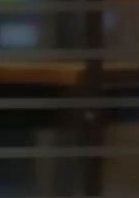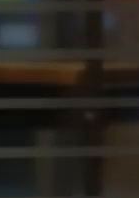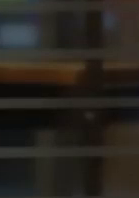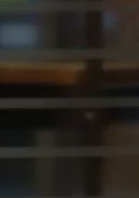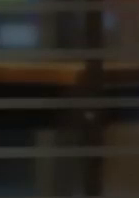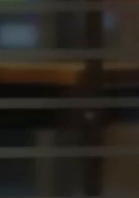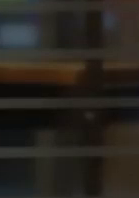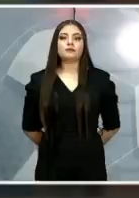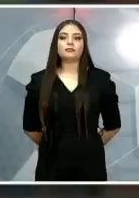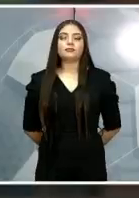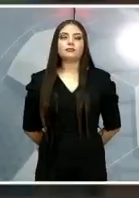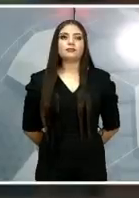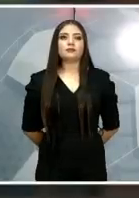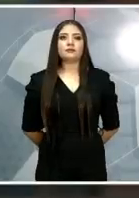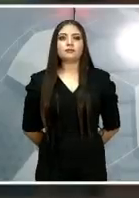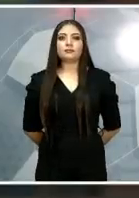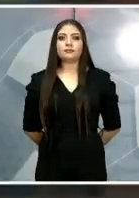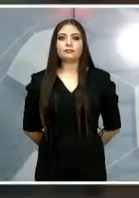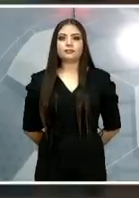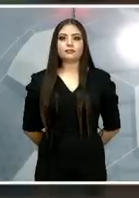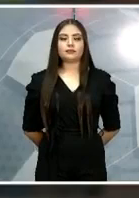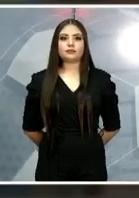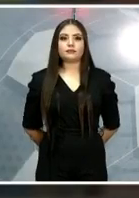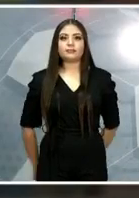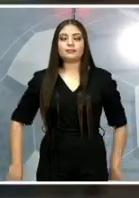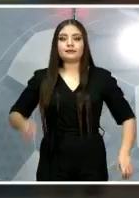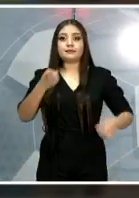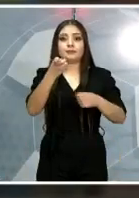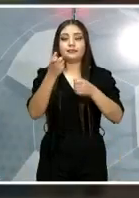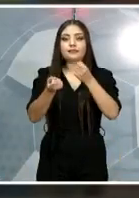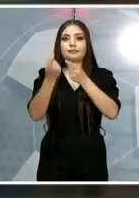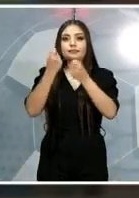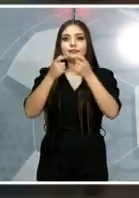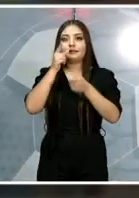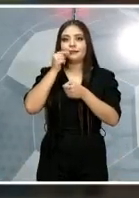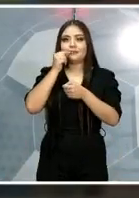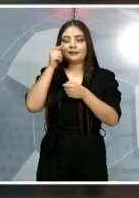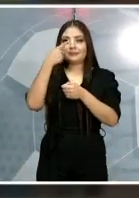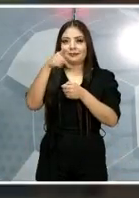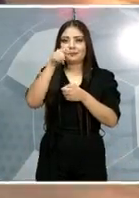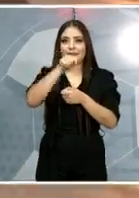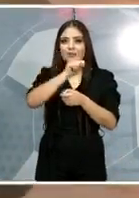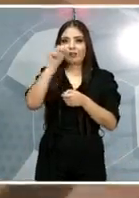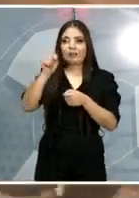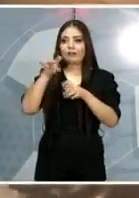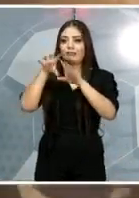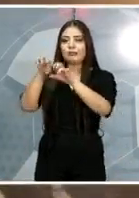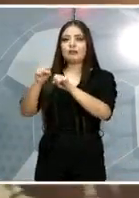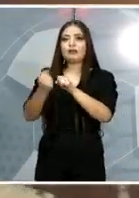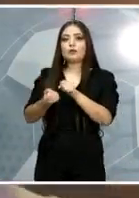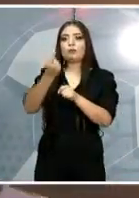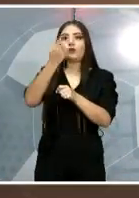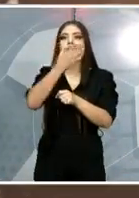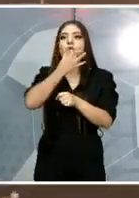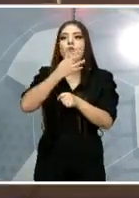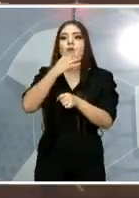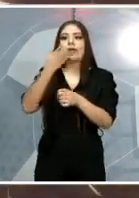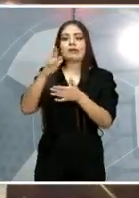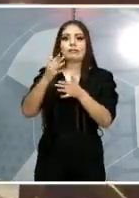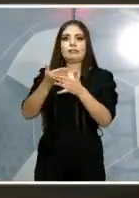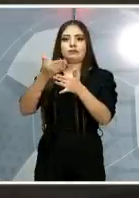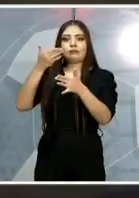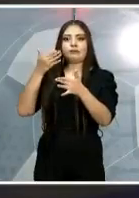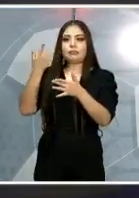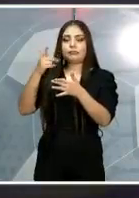Elementos de la Policía Municipal de Torreón lograron la detención de un hombre que minutos antes había sido denunciado por el delito de robo a